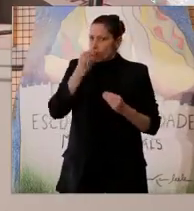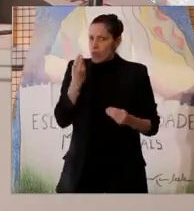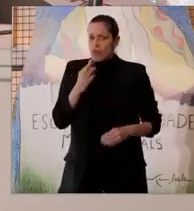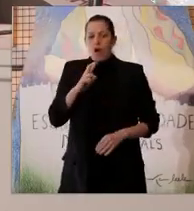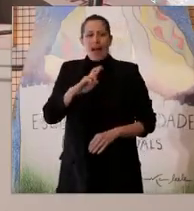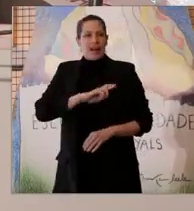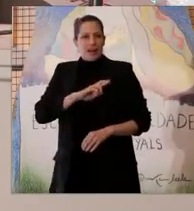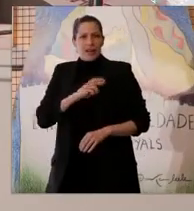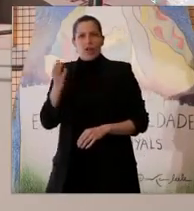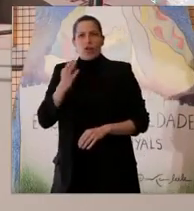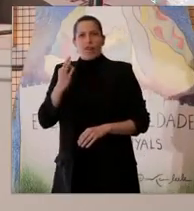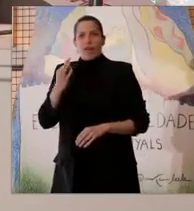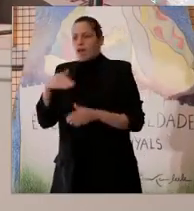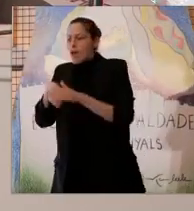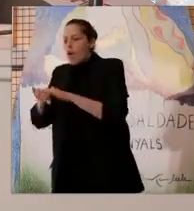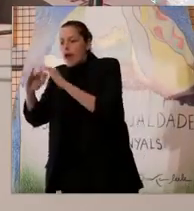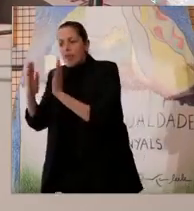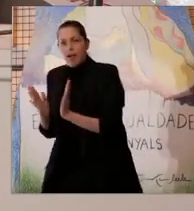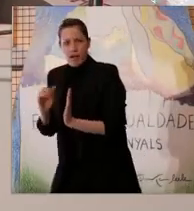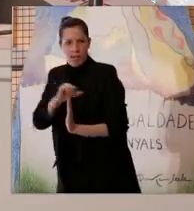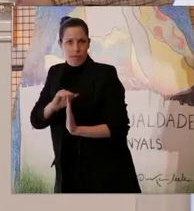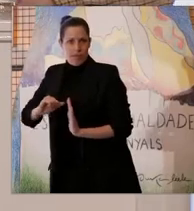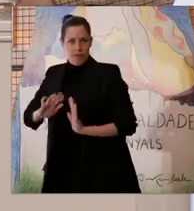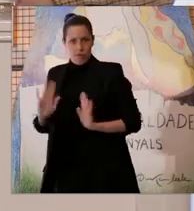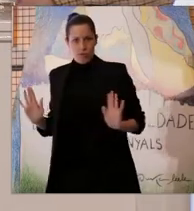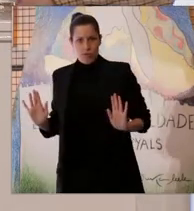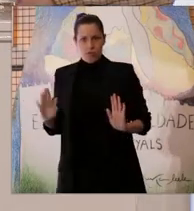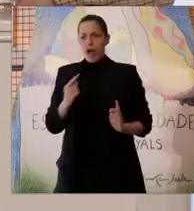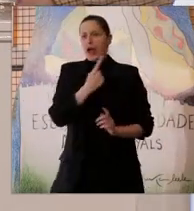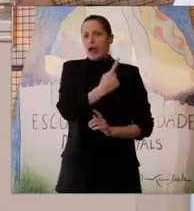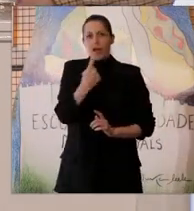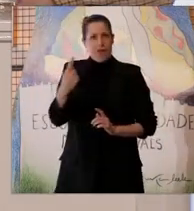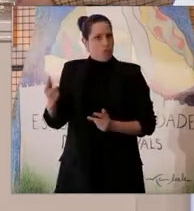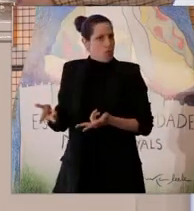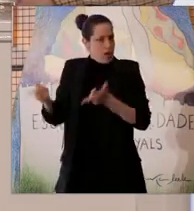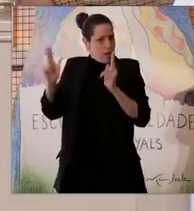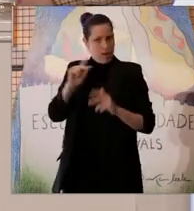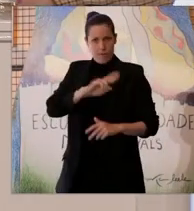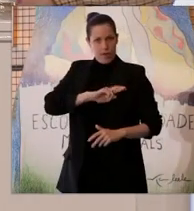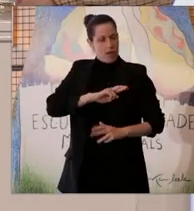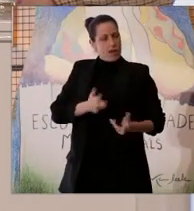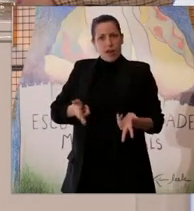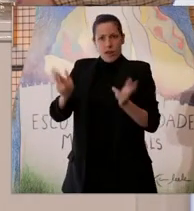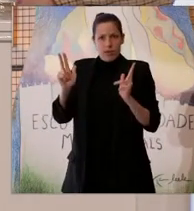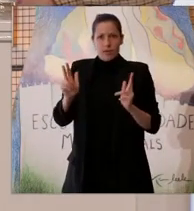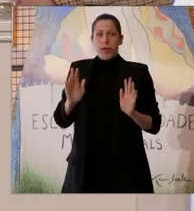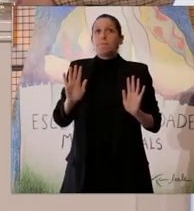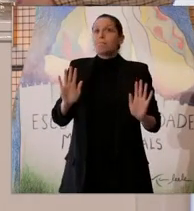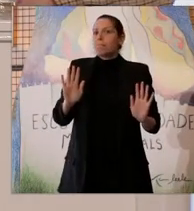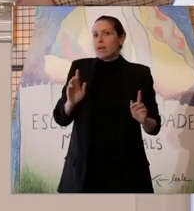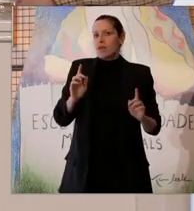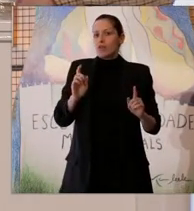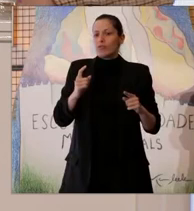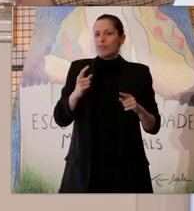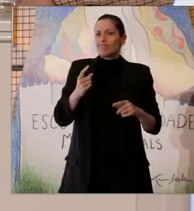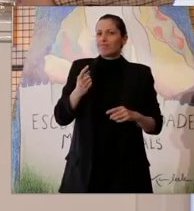tema privado y cada uno por supuesto dueño de su libertad religiosa pero pero hay cuestiones que